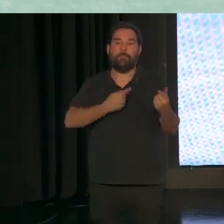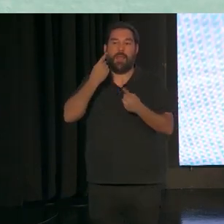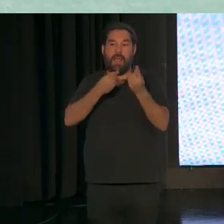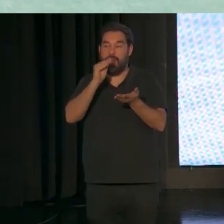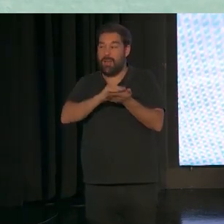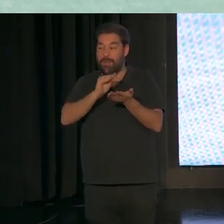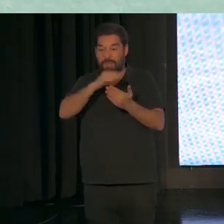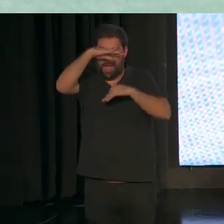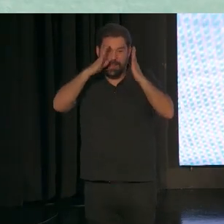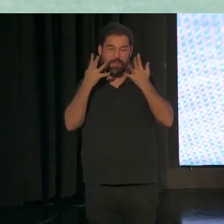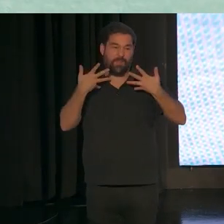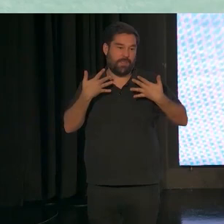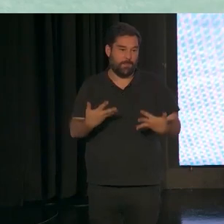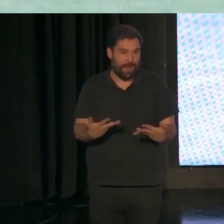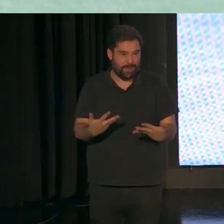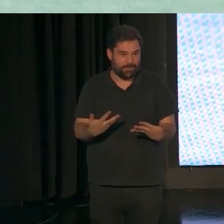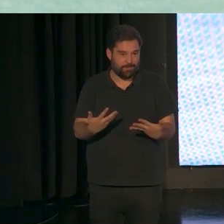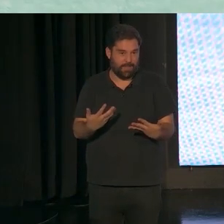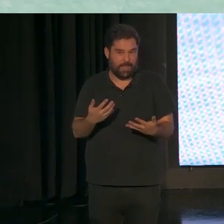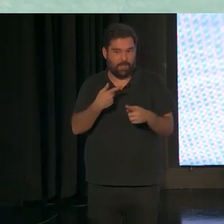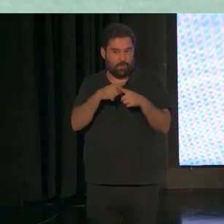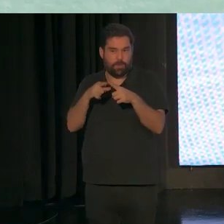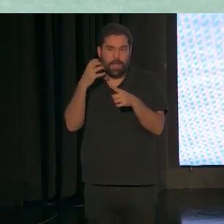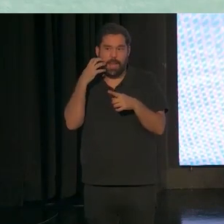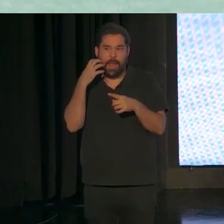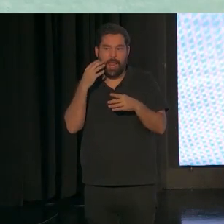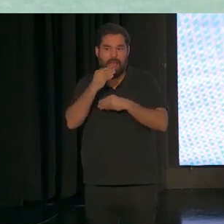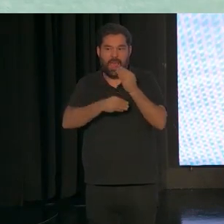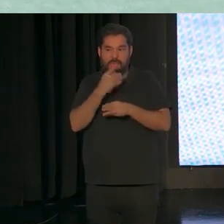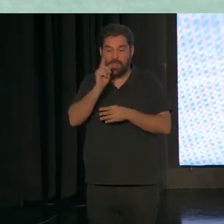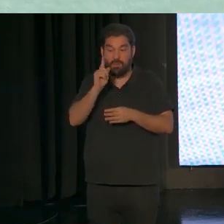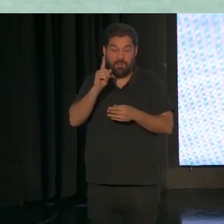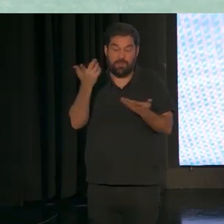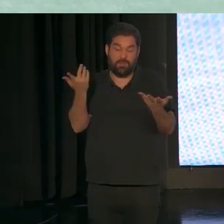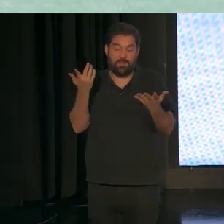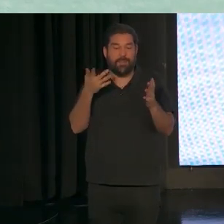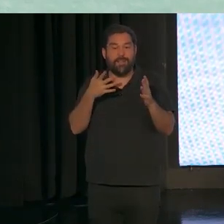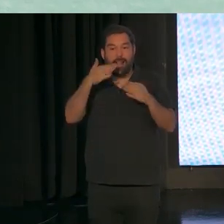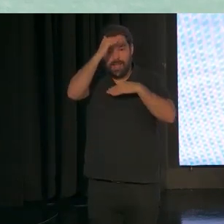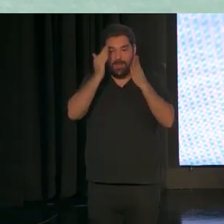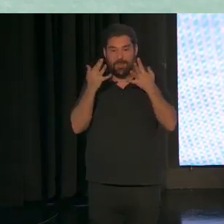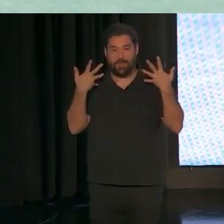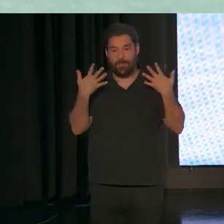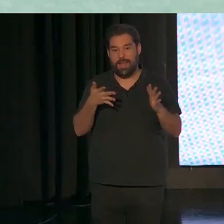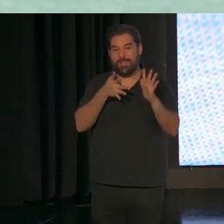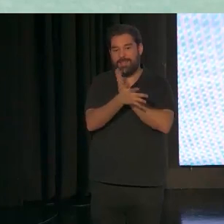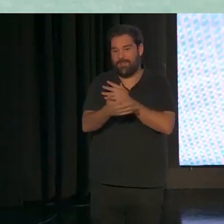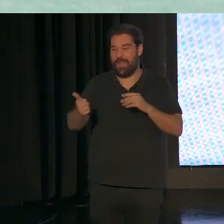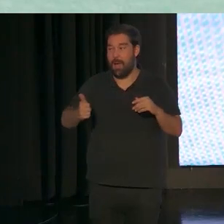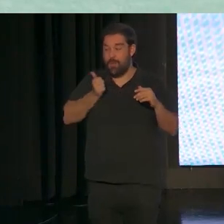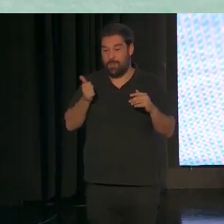atención temprana no es hacer cosas rarísimas es sacarle partido a esa rutina y a esas